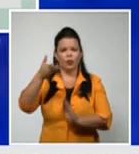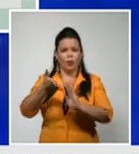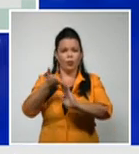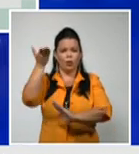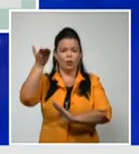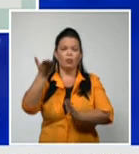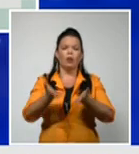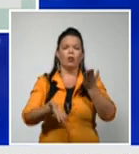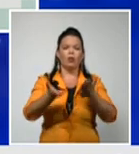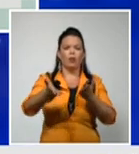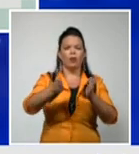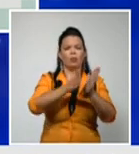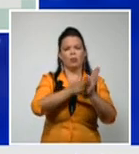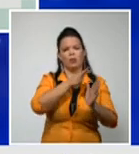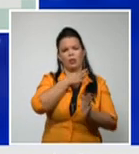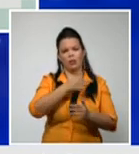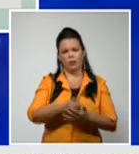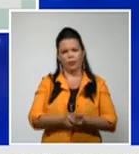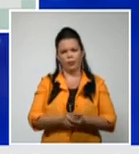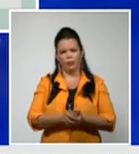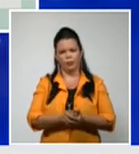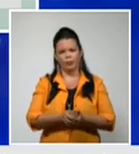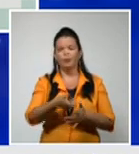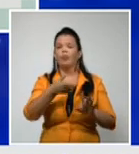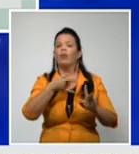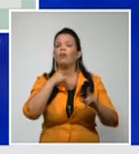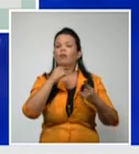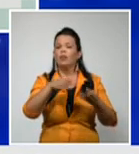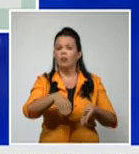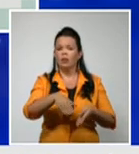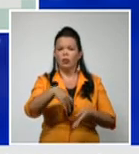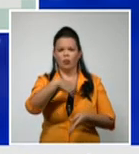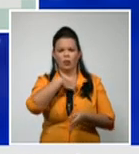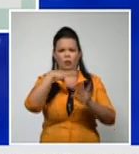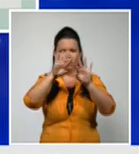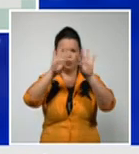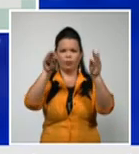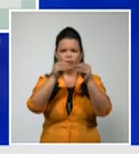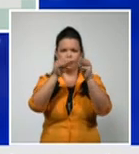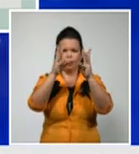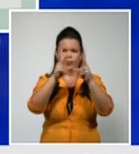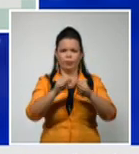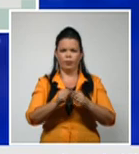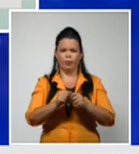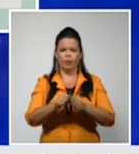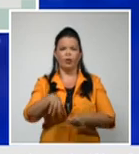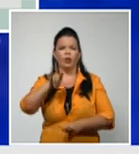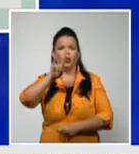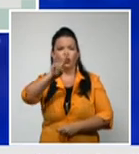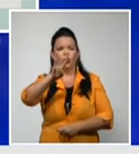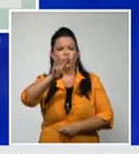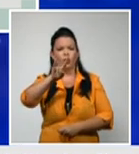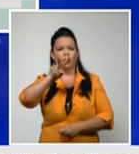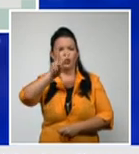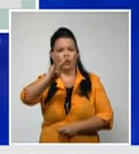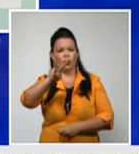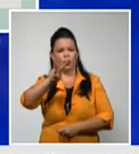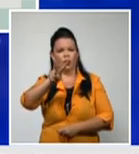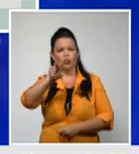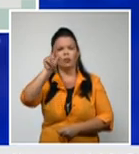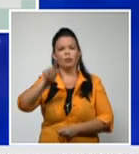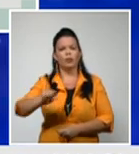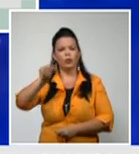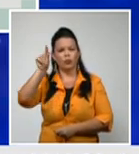Y fallecidos ya tenemos un total de 92, que